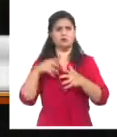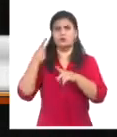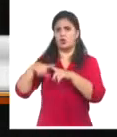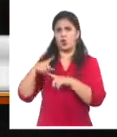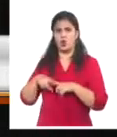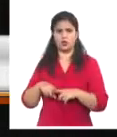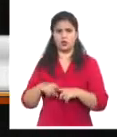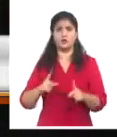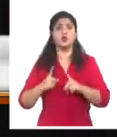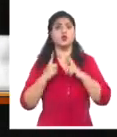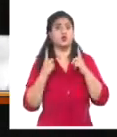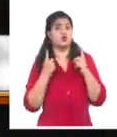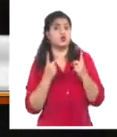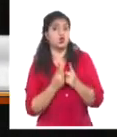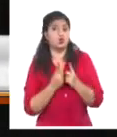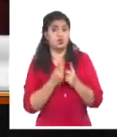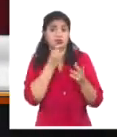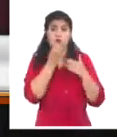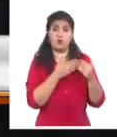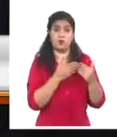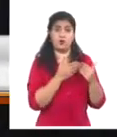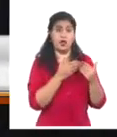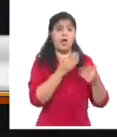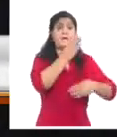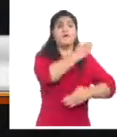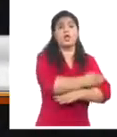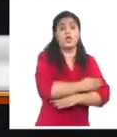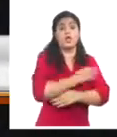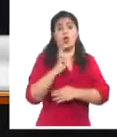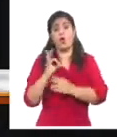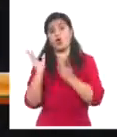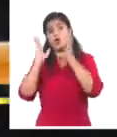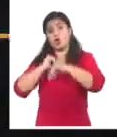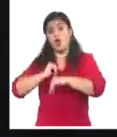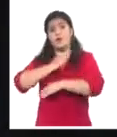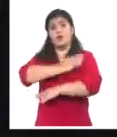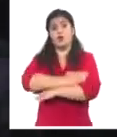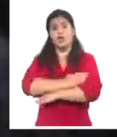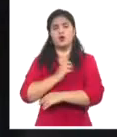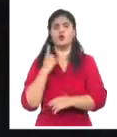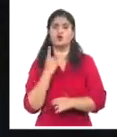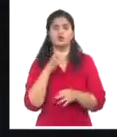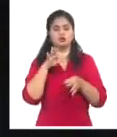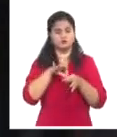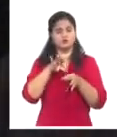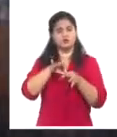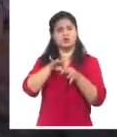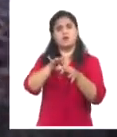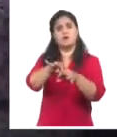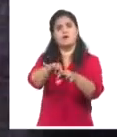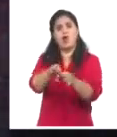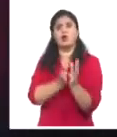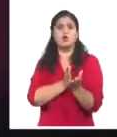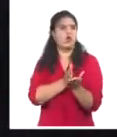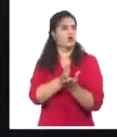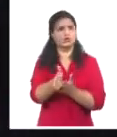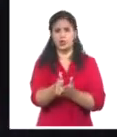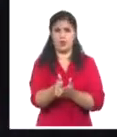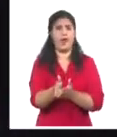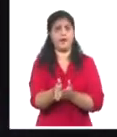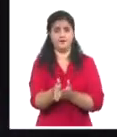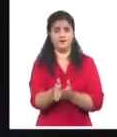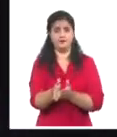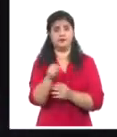bloqueo, nosotros tenemos que seguir sembrando, tenemos que seguir cosechando, tenemos que seguir